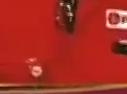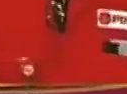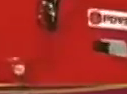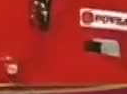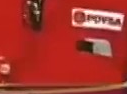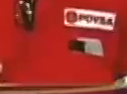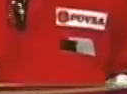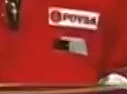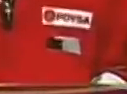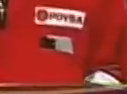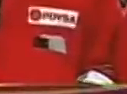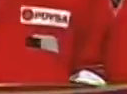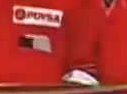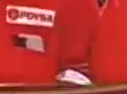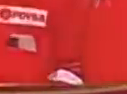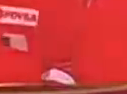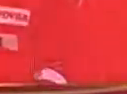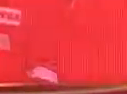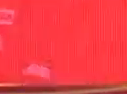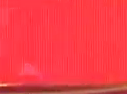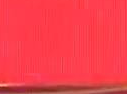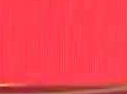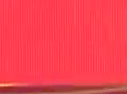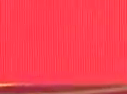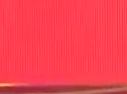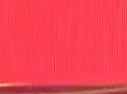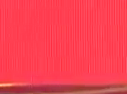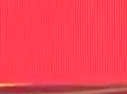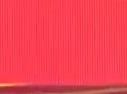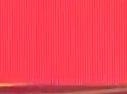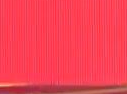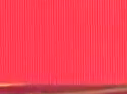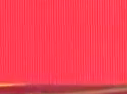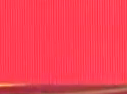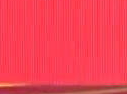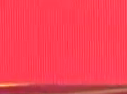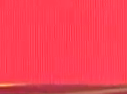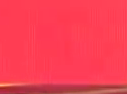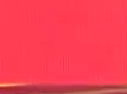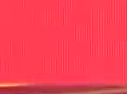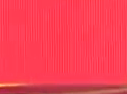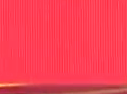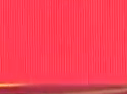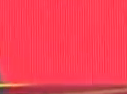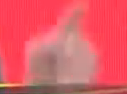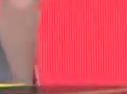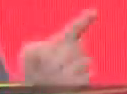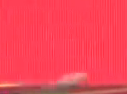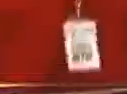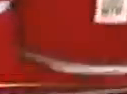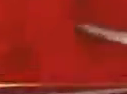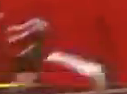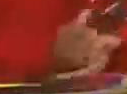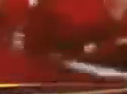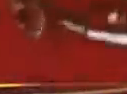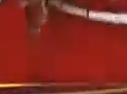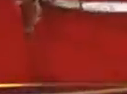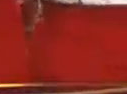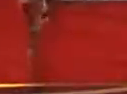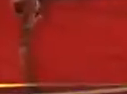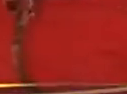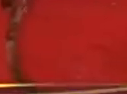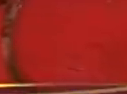reconocimiento a la heroica clase trabajadora de PDVSA, que es la que se puso al frente en esta etapa